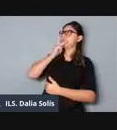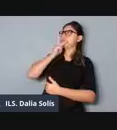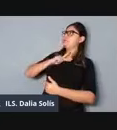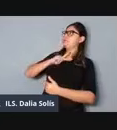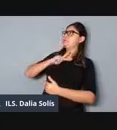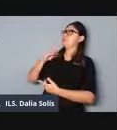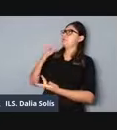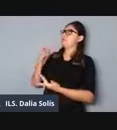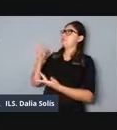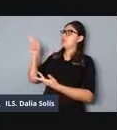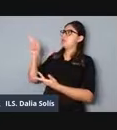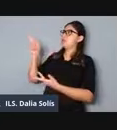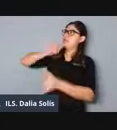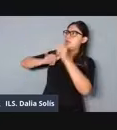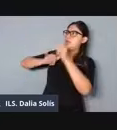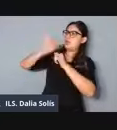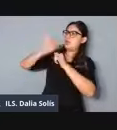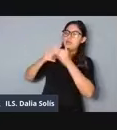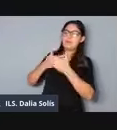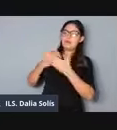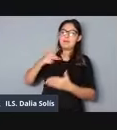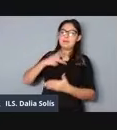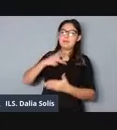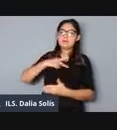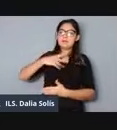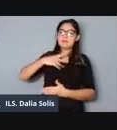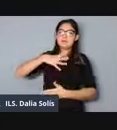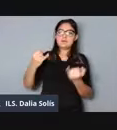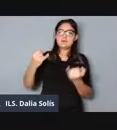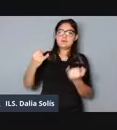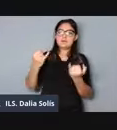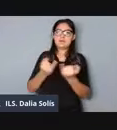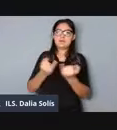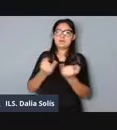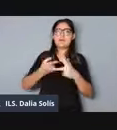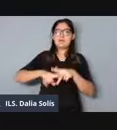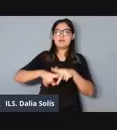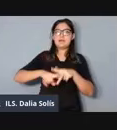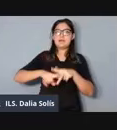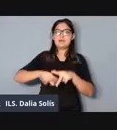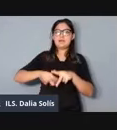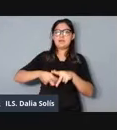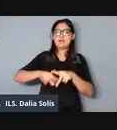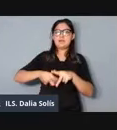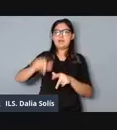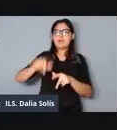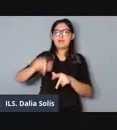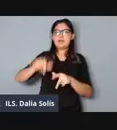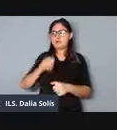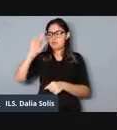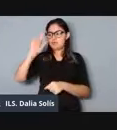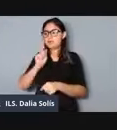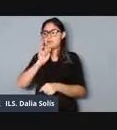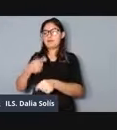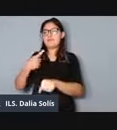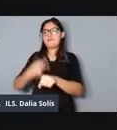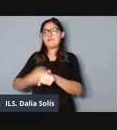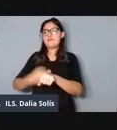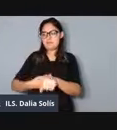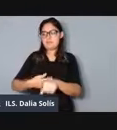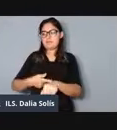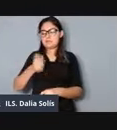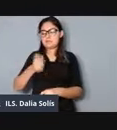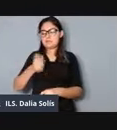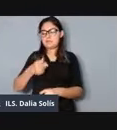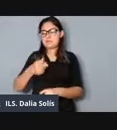enfermedad por cultura primero y después ya por una enfermedad y entonces se está reproduciendo. Es decir, hay cantidad de ejemplos